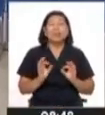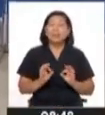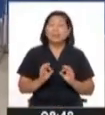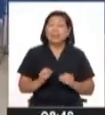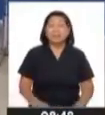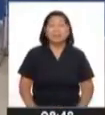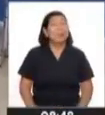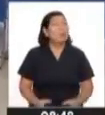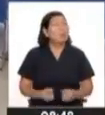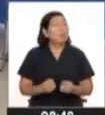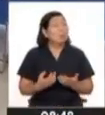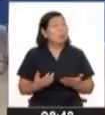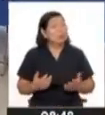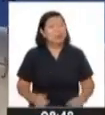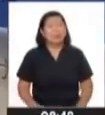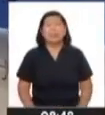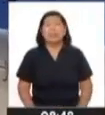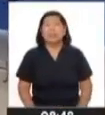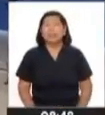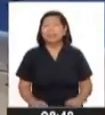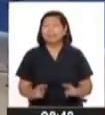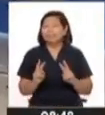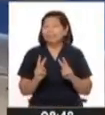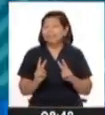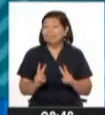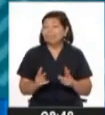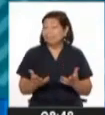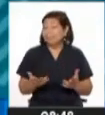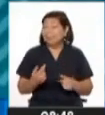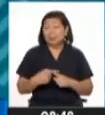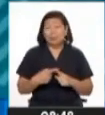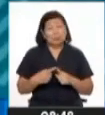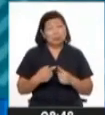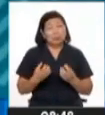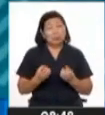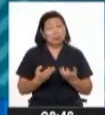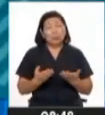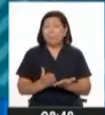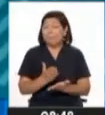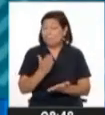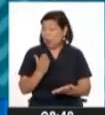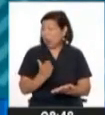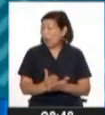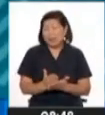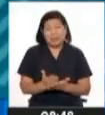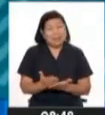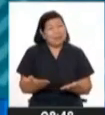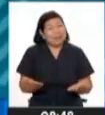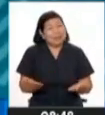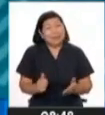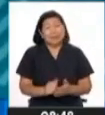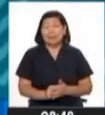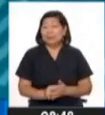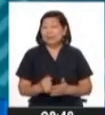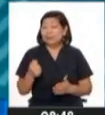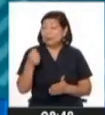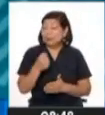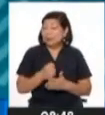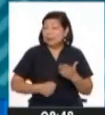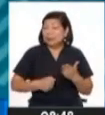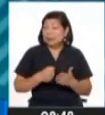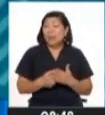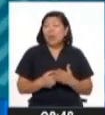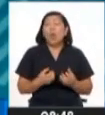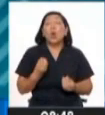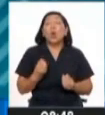Hablamos del bullying específicamente, se han dado casos lamentables respecto a este tipo de situaciones de violencia.